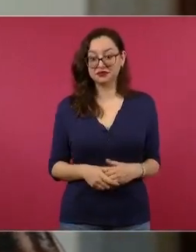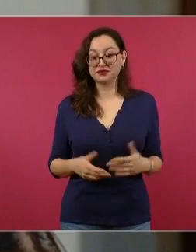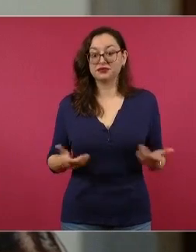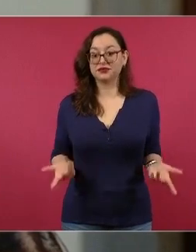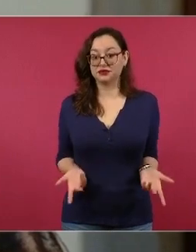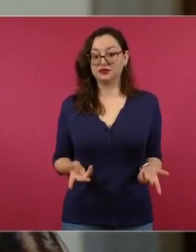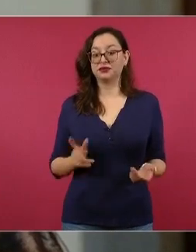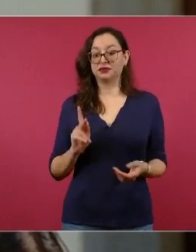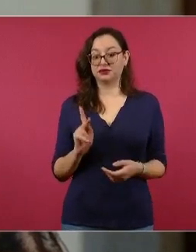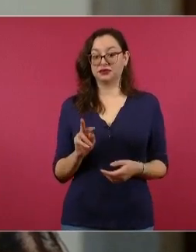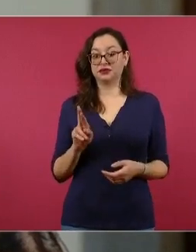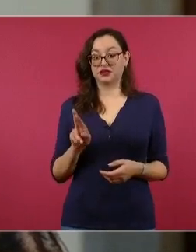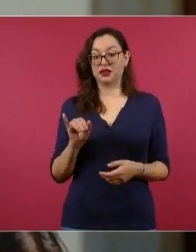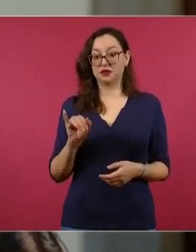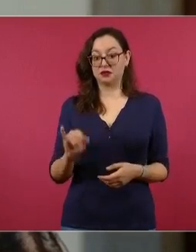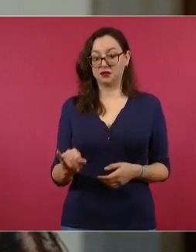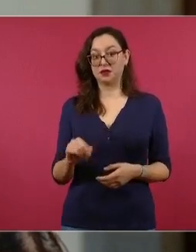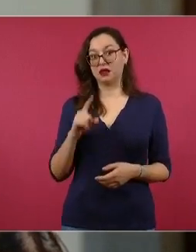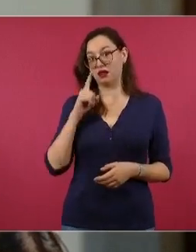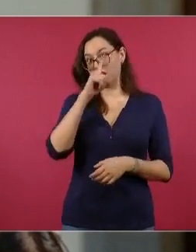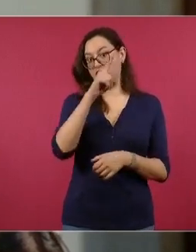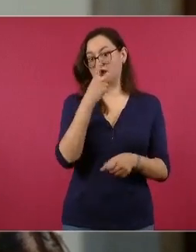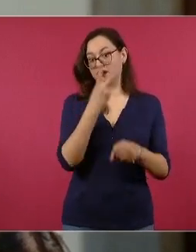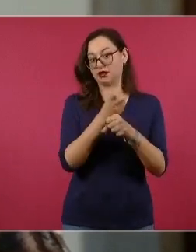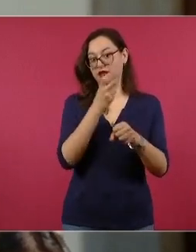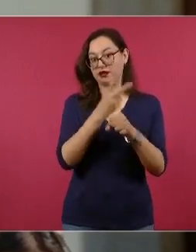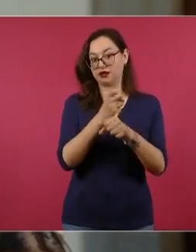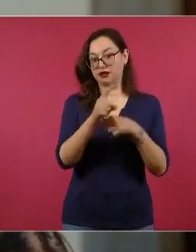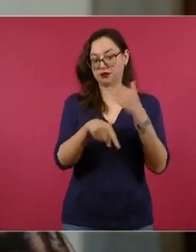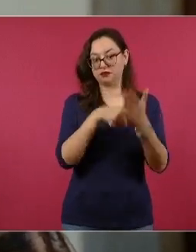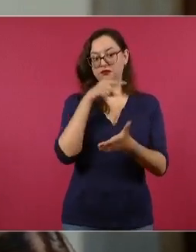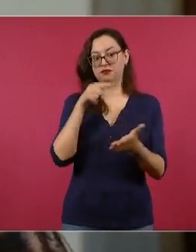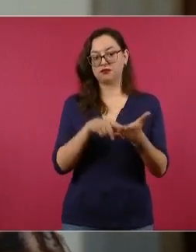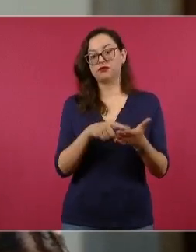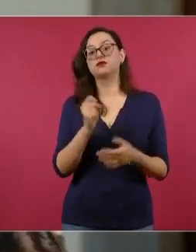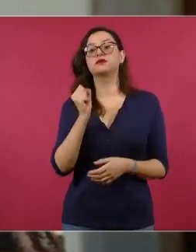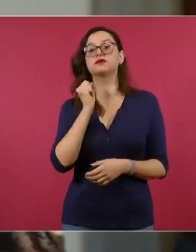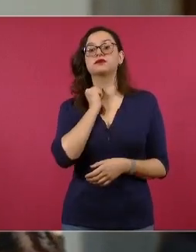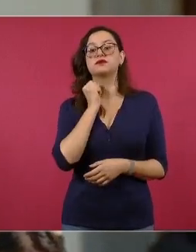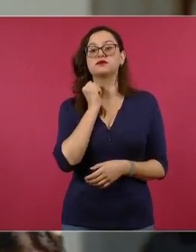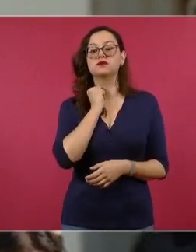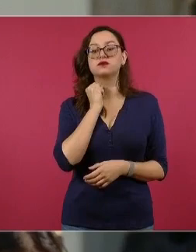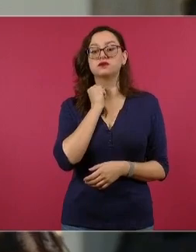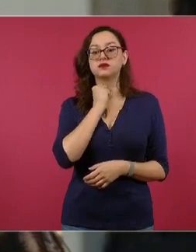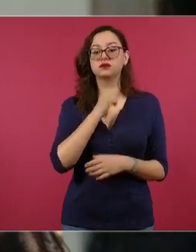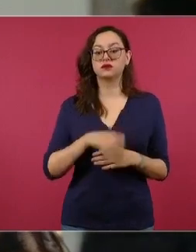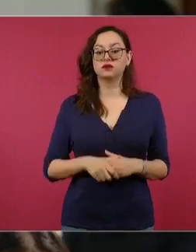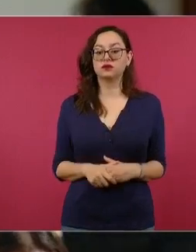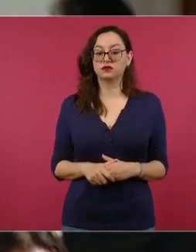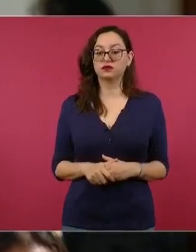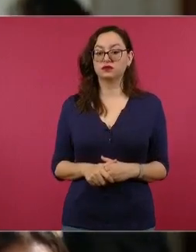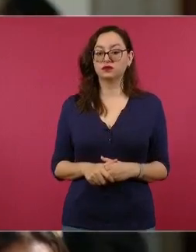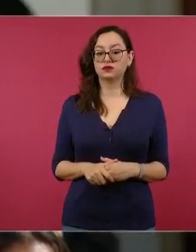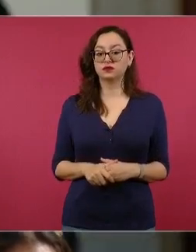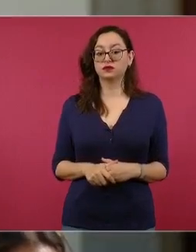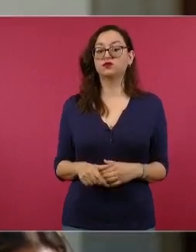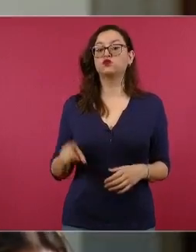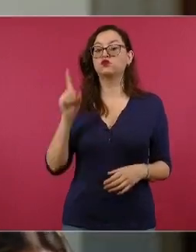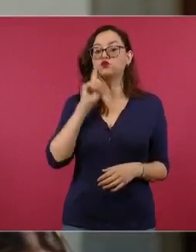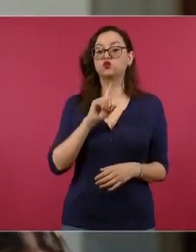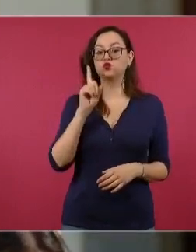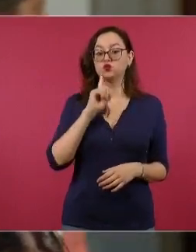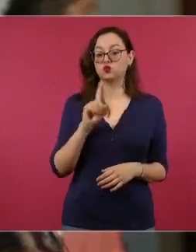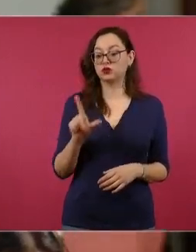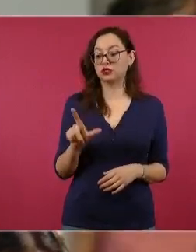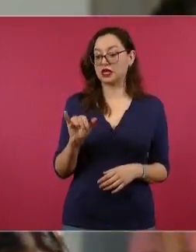PRI, en el segundo lugar, quedó como electo como senador de primera minoría. Quedó fuera la señora Lili